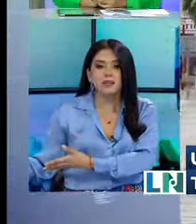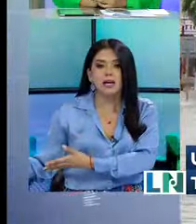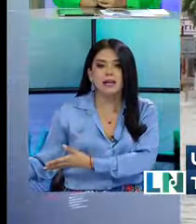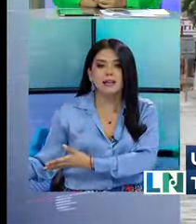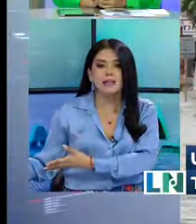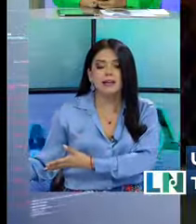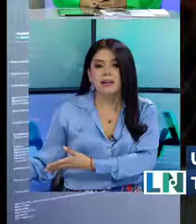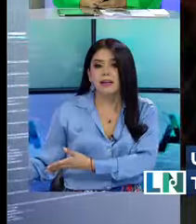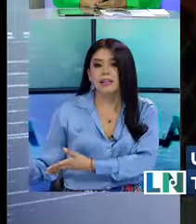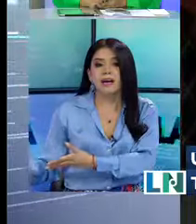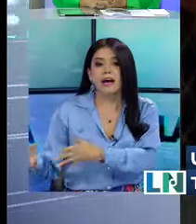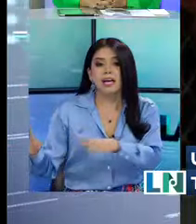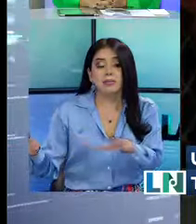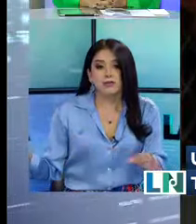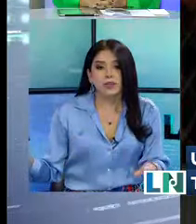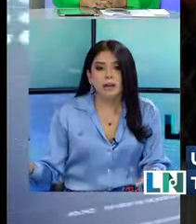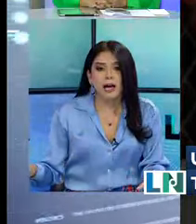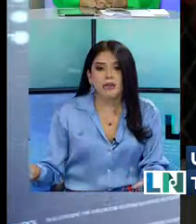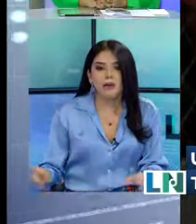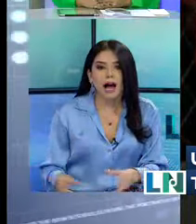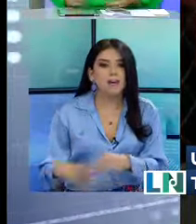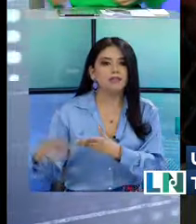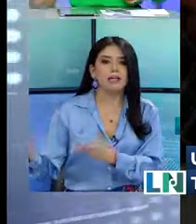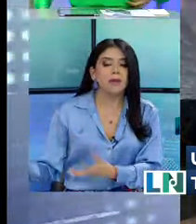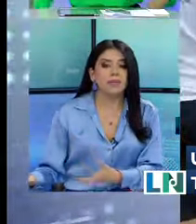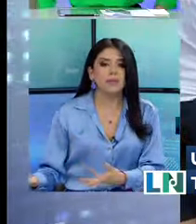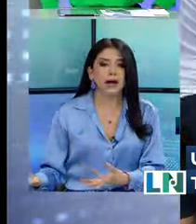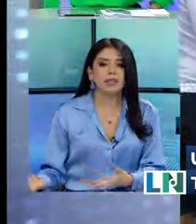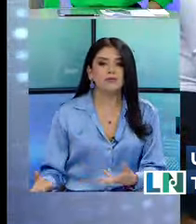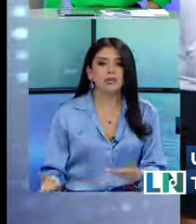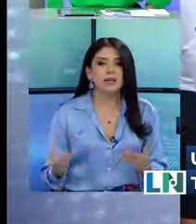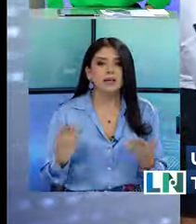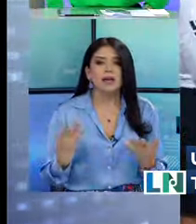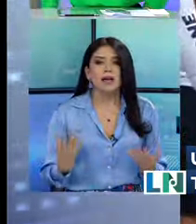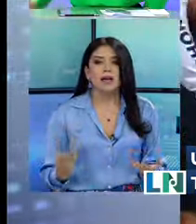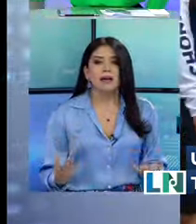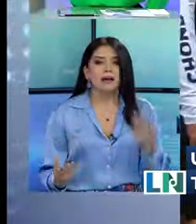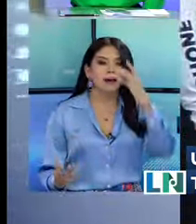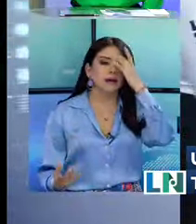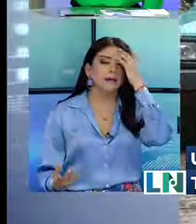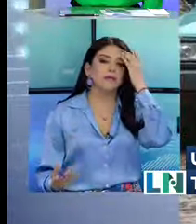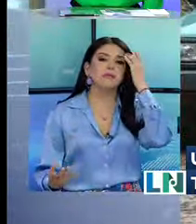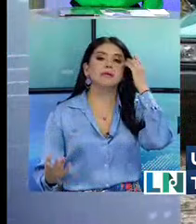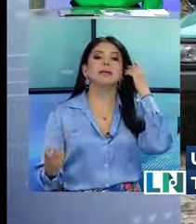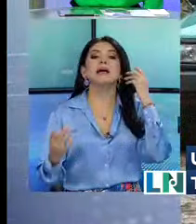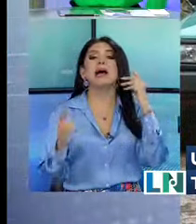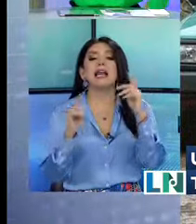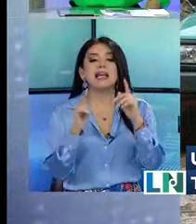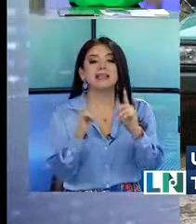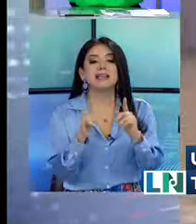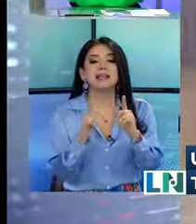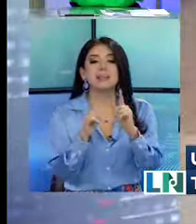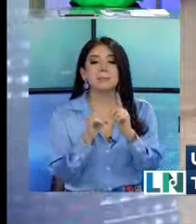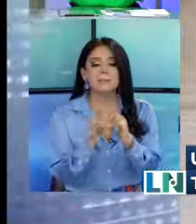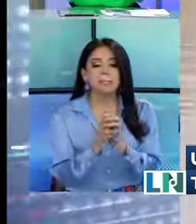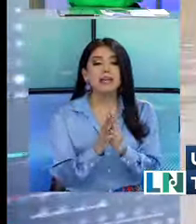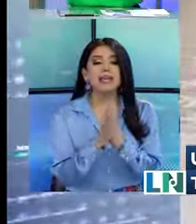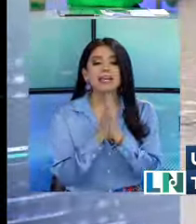sus casas y dejar ahí medio cerrado, algo se les pueden llevar. ¿Y qué se van a robar, hermanas, si están empapados de lodo hasta el copete con